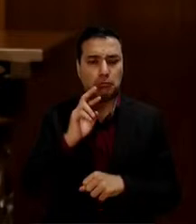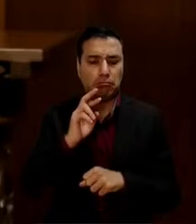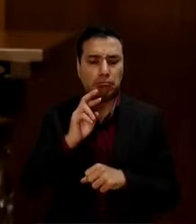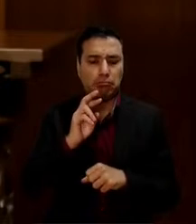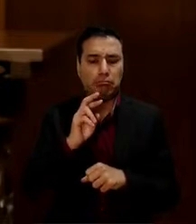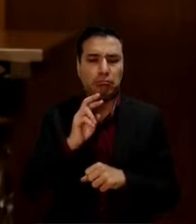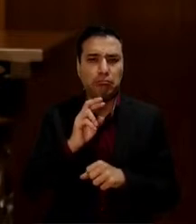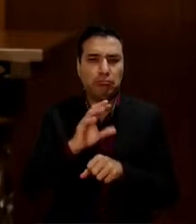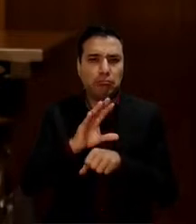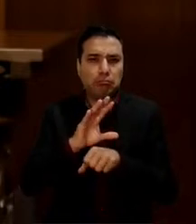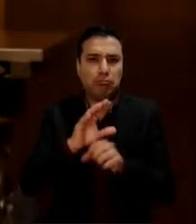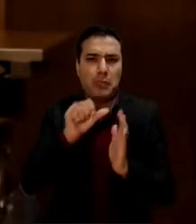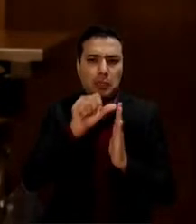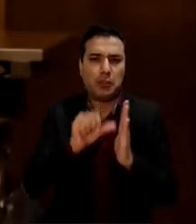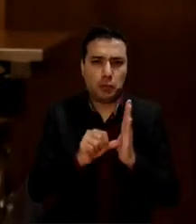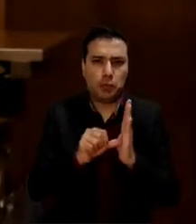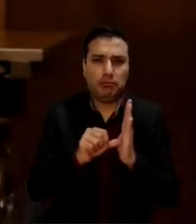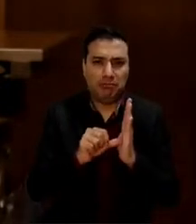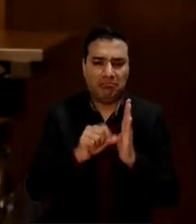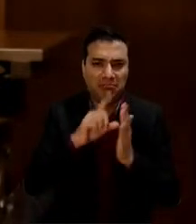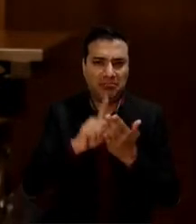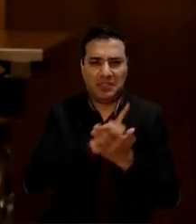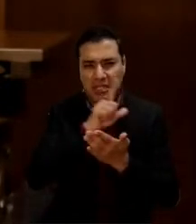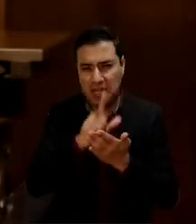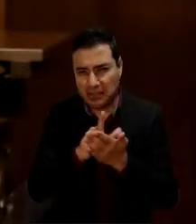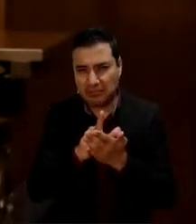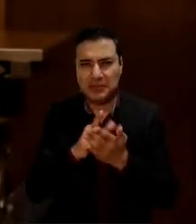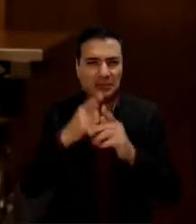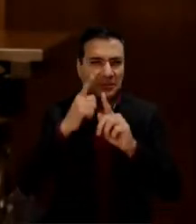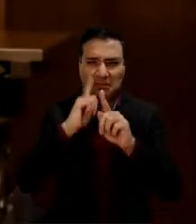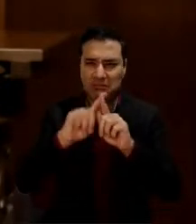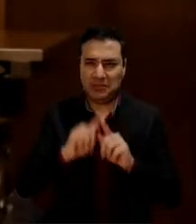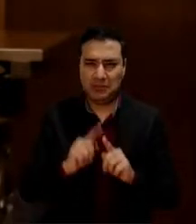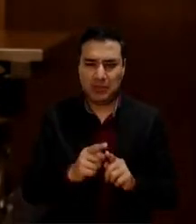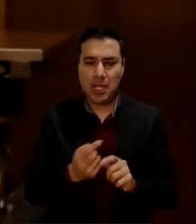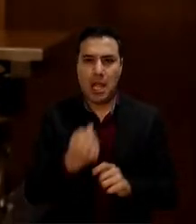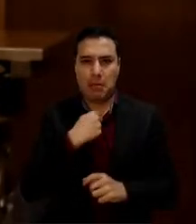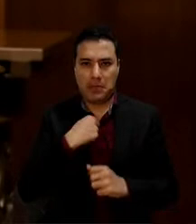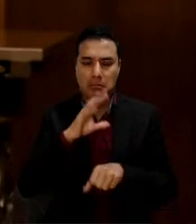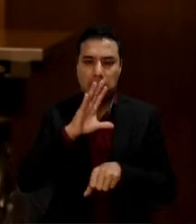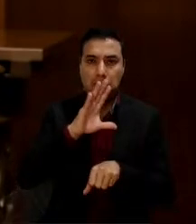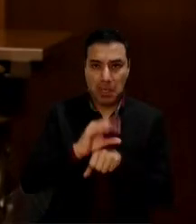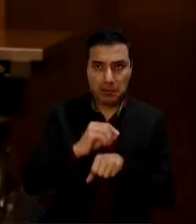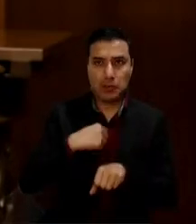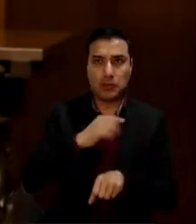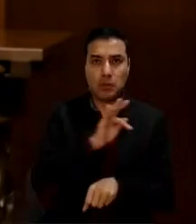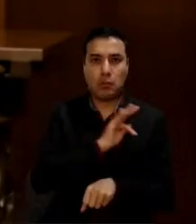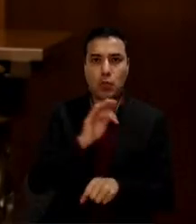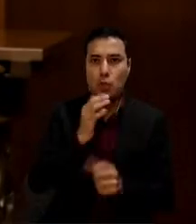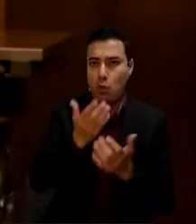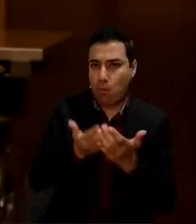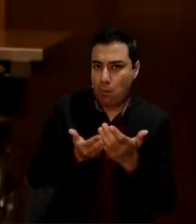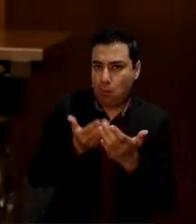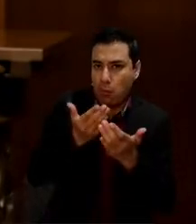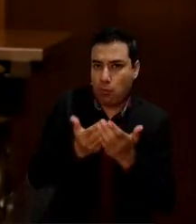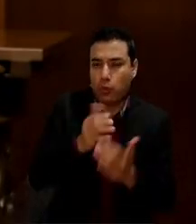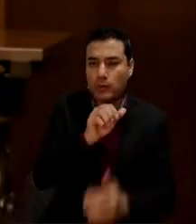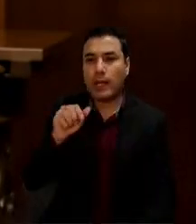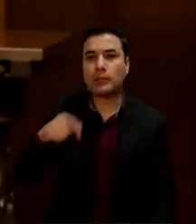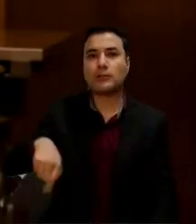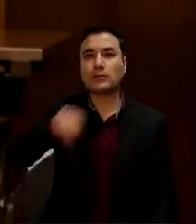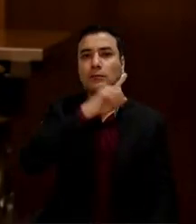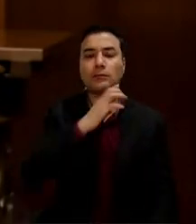dentro de los ordenamientos legales, someto a la elevada consideración de esta honorable